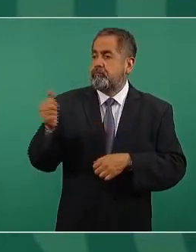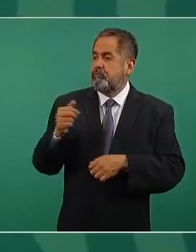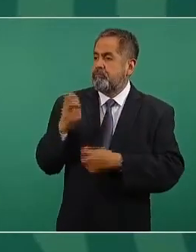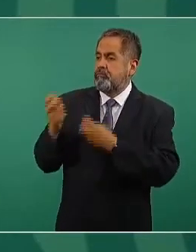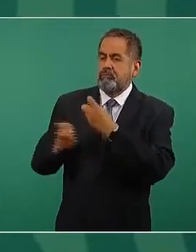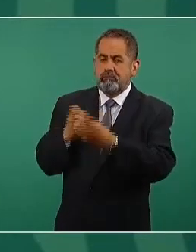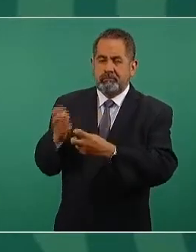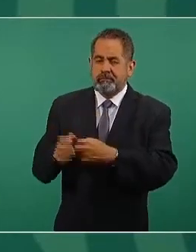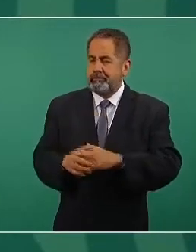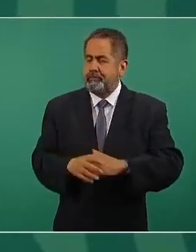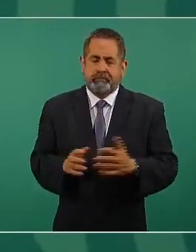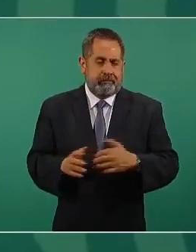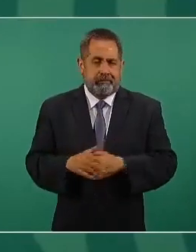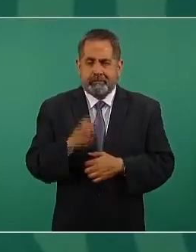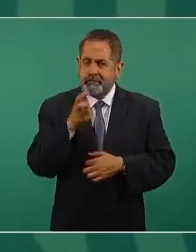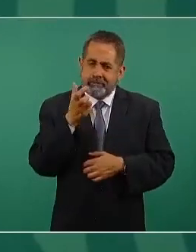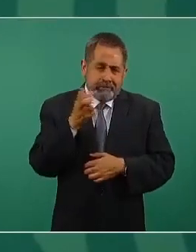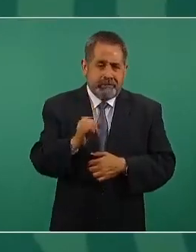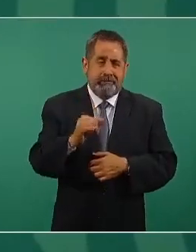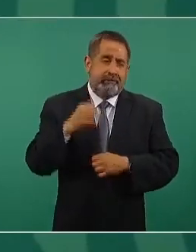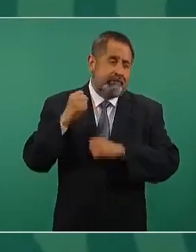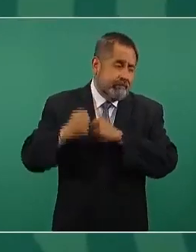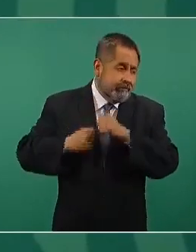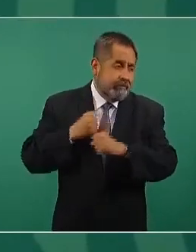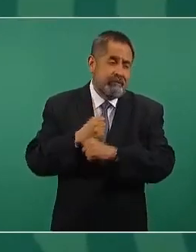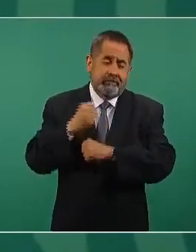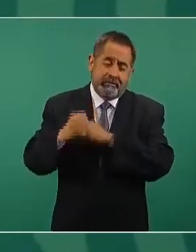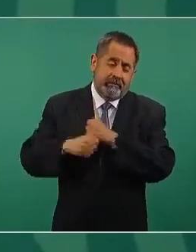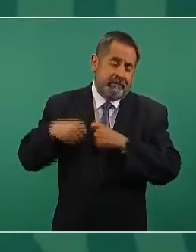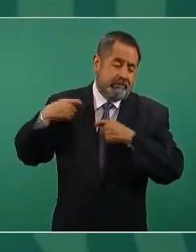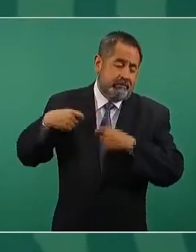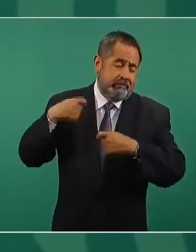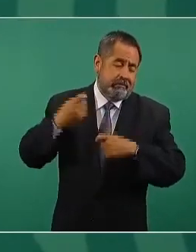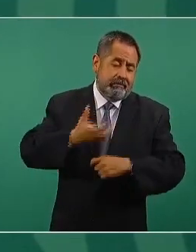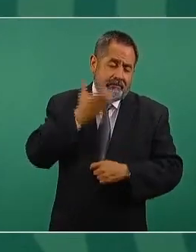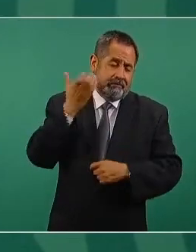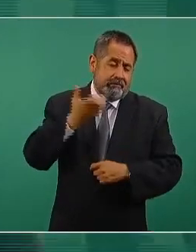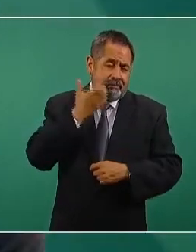así lo han hecho siempre.